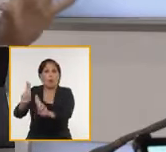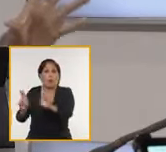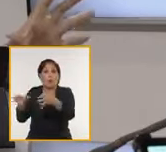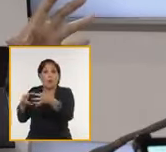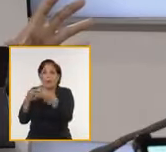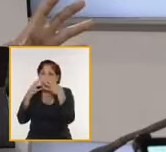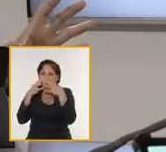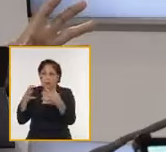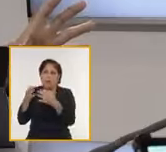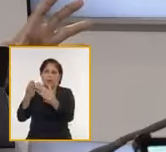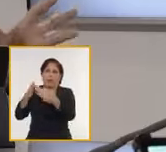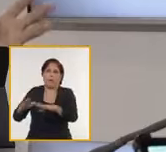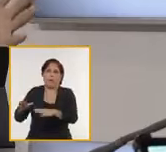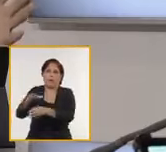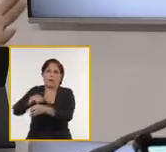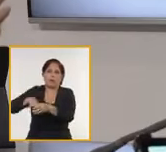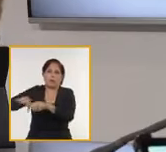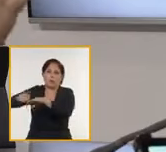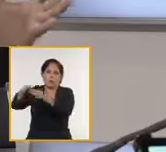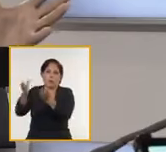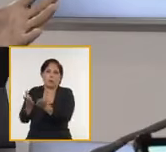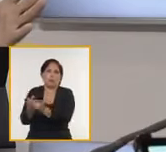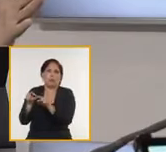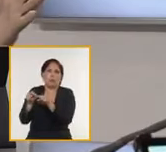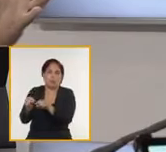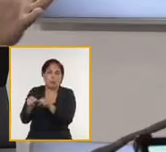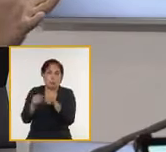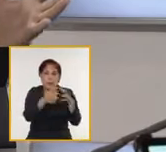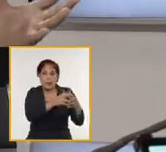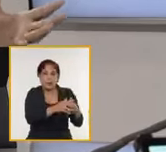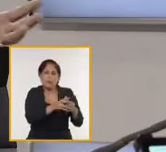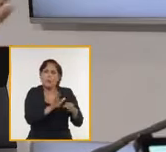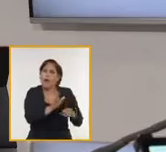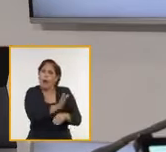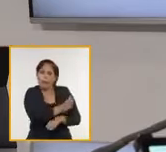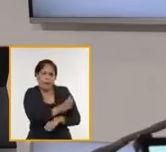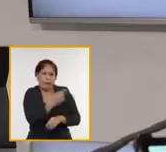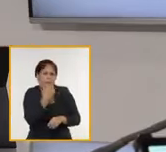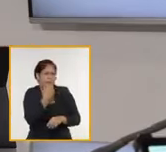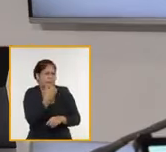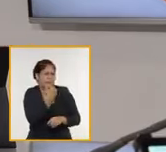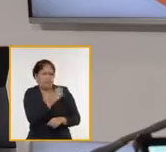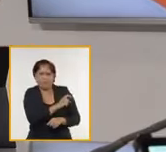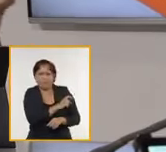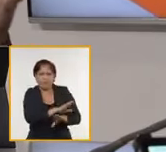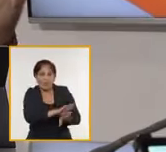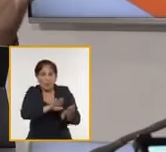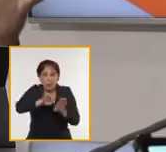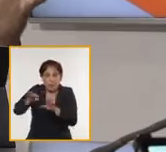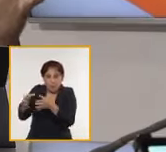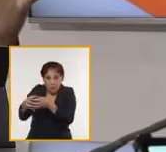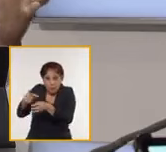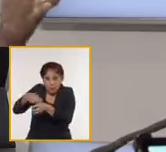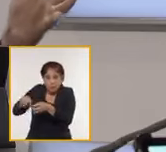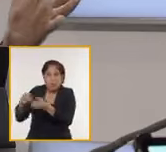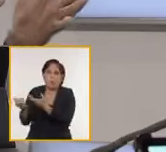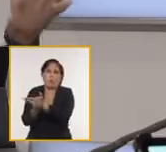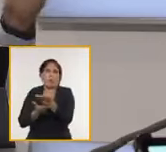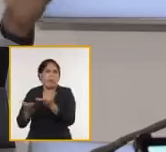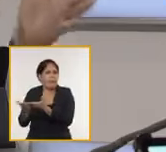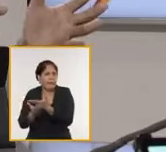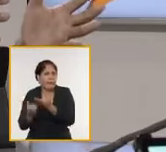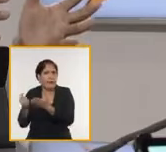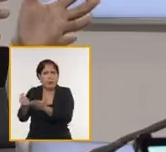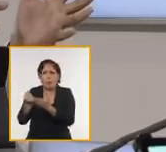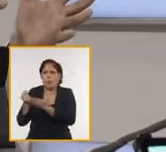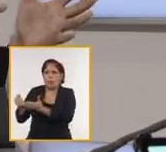los intereses colectivos. Entonces, en este mundo, que es un mundo en transición, es un mundo que se va